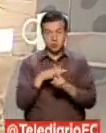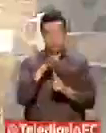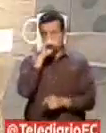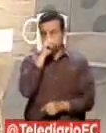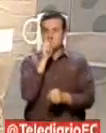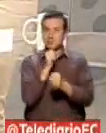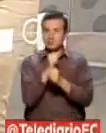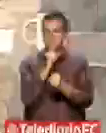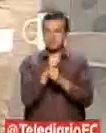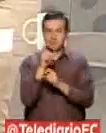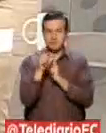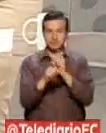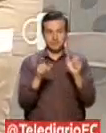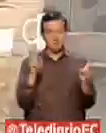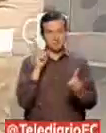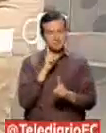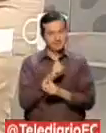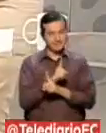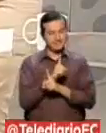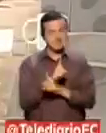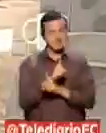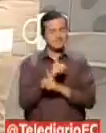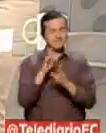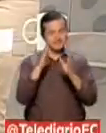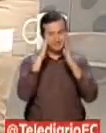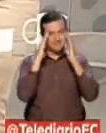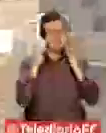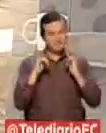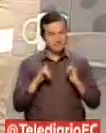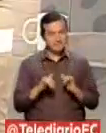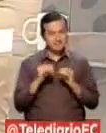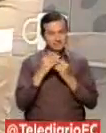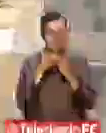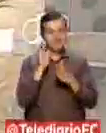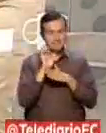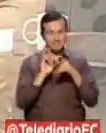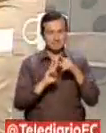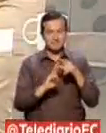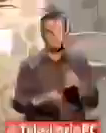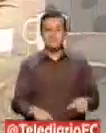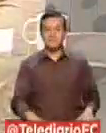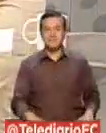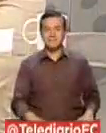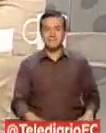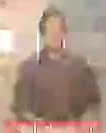laboral de las personas con discapacidad. Así es que quédese con la señal de Ecuador TV.